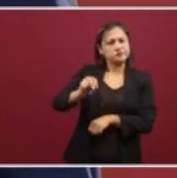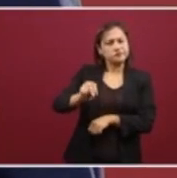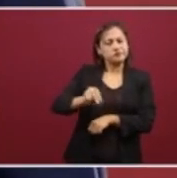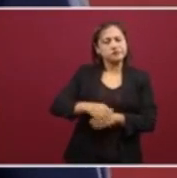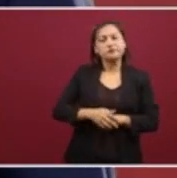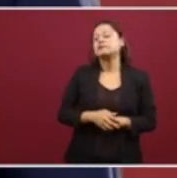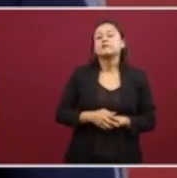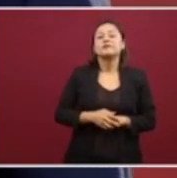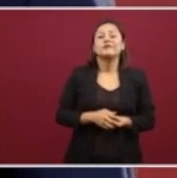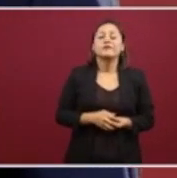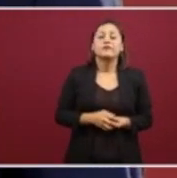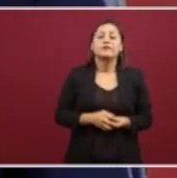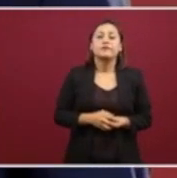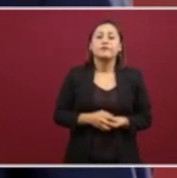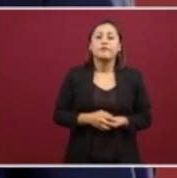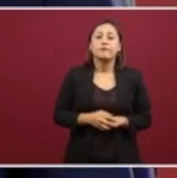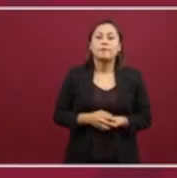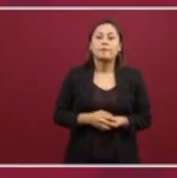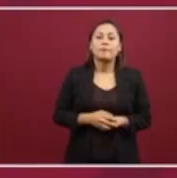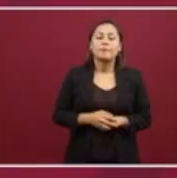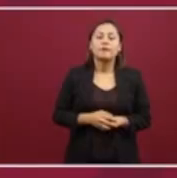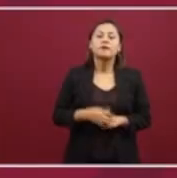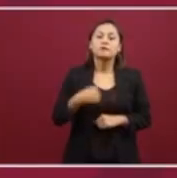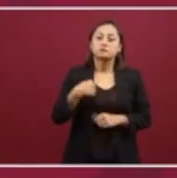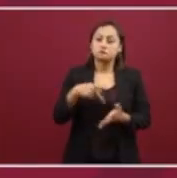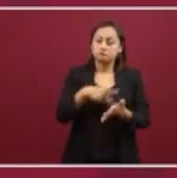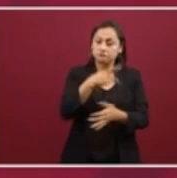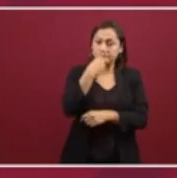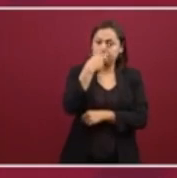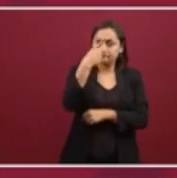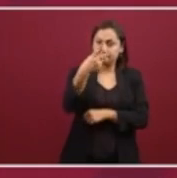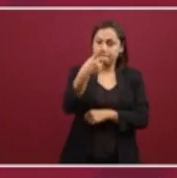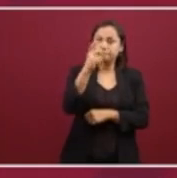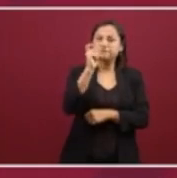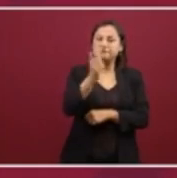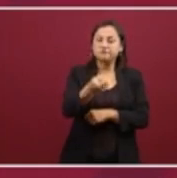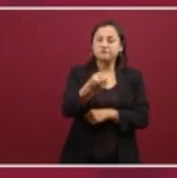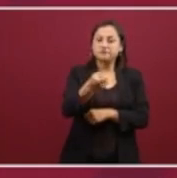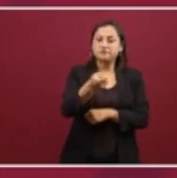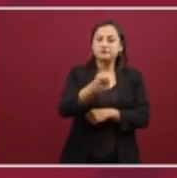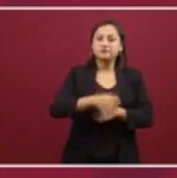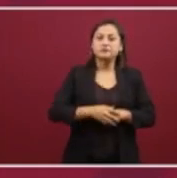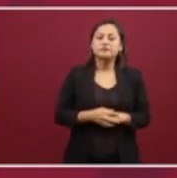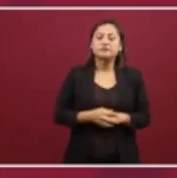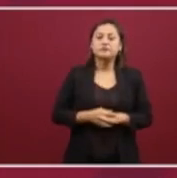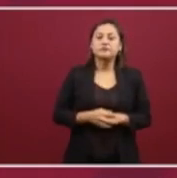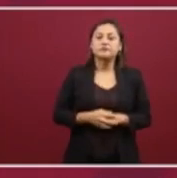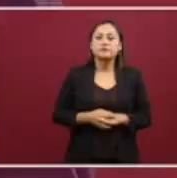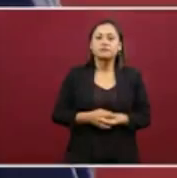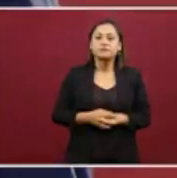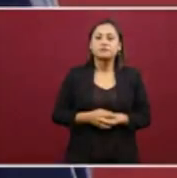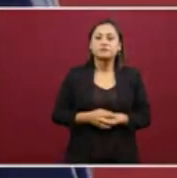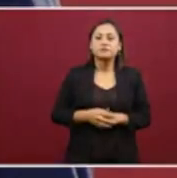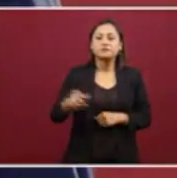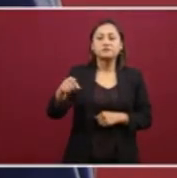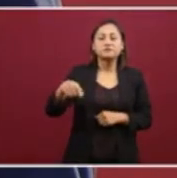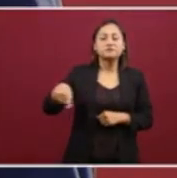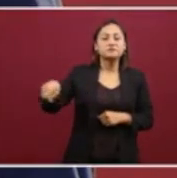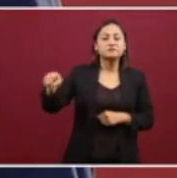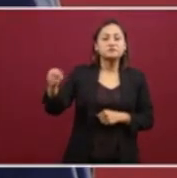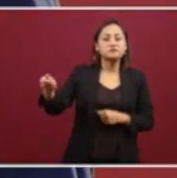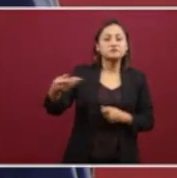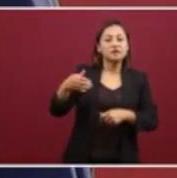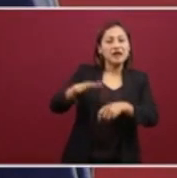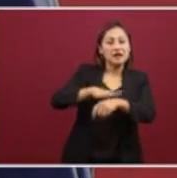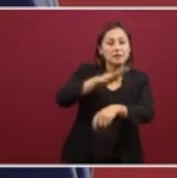Vuelvo a reiterar, están utilizando una metodología